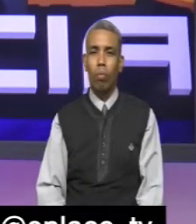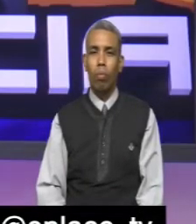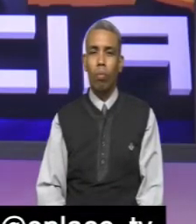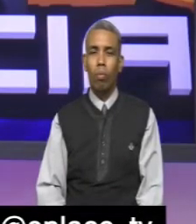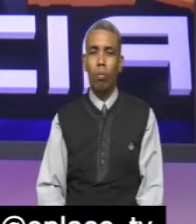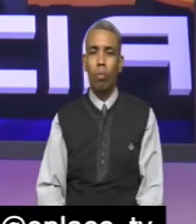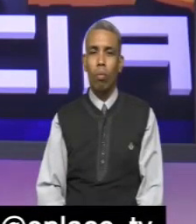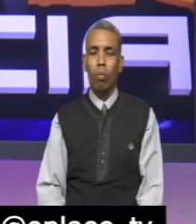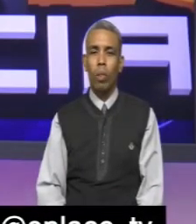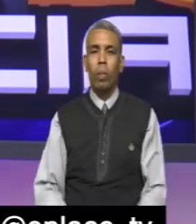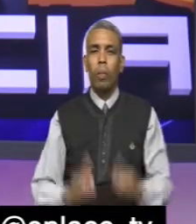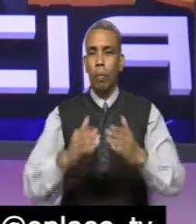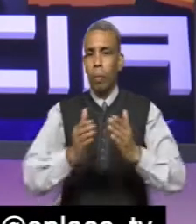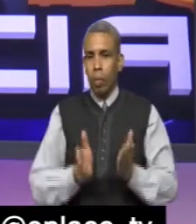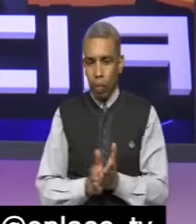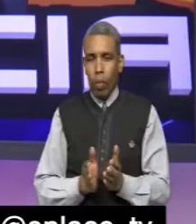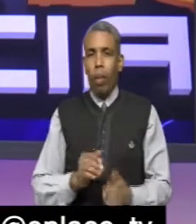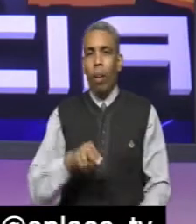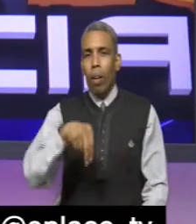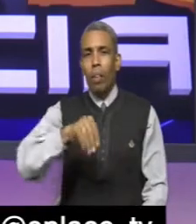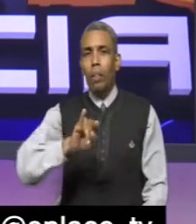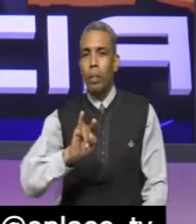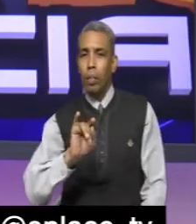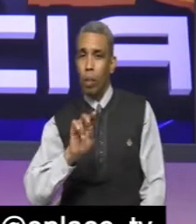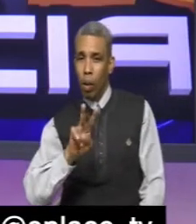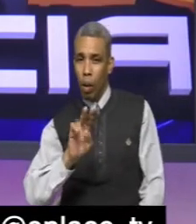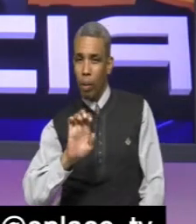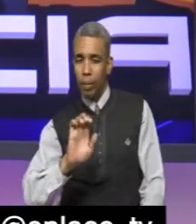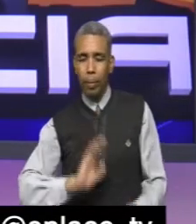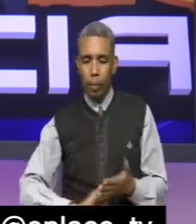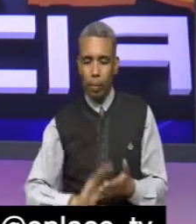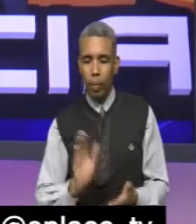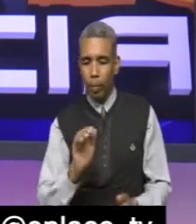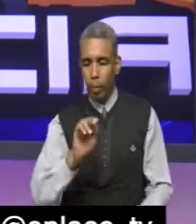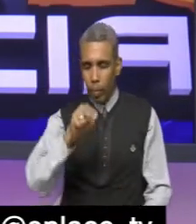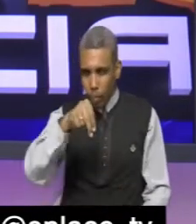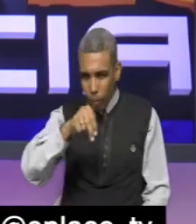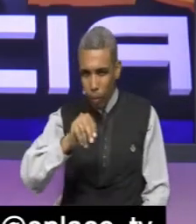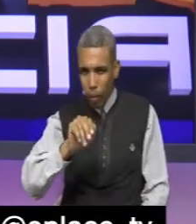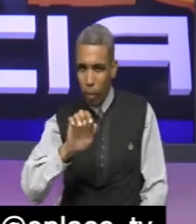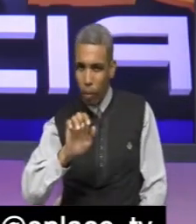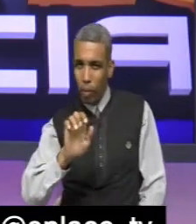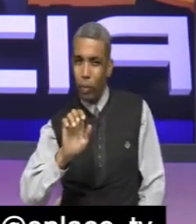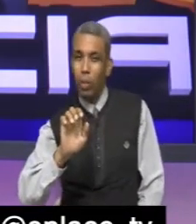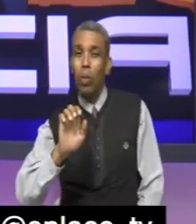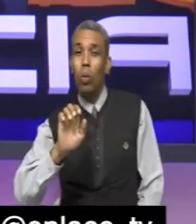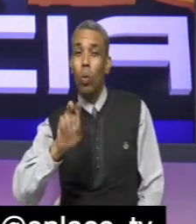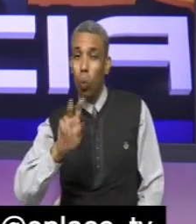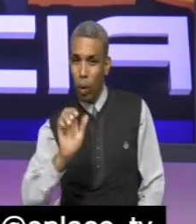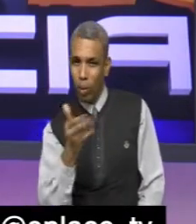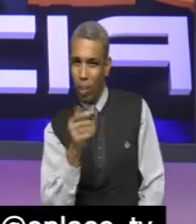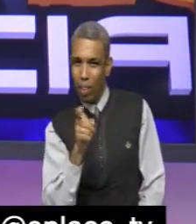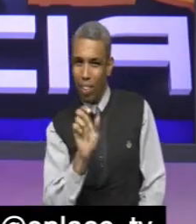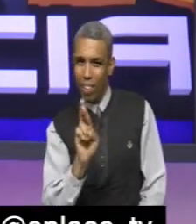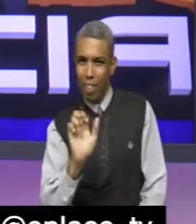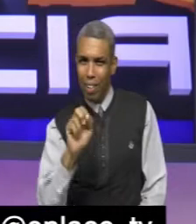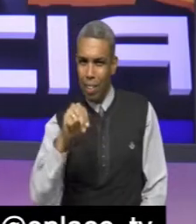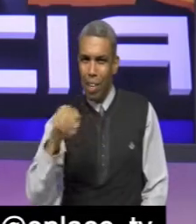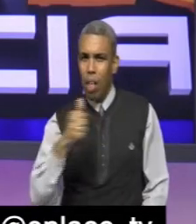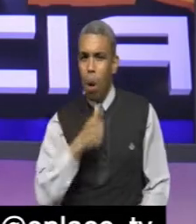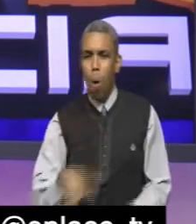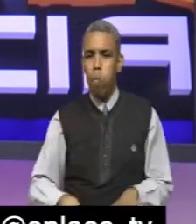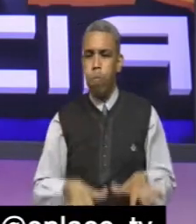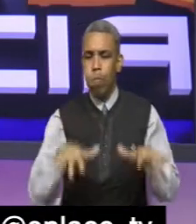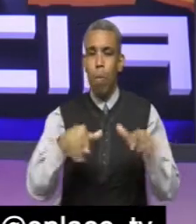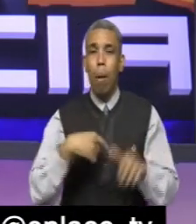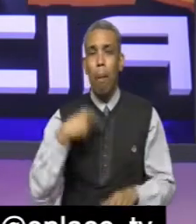Escuela Nueva Granada mostraron su preocupación por la forma en cómo se inundan las aulas cada vez que llueve. Piden la pronta intervención de la autoridad